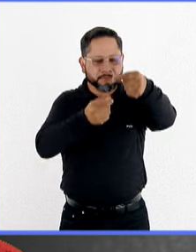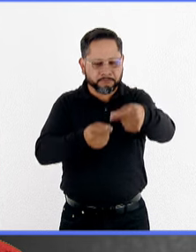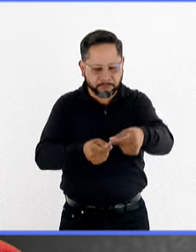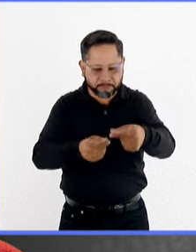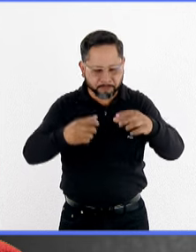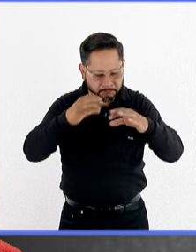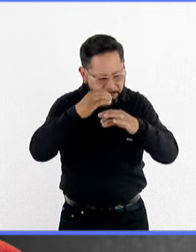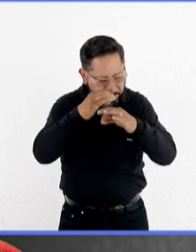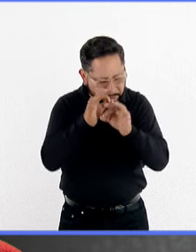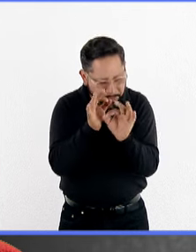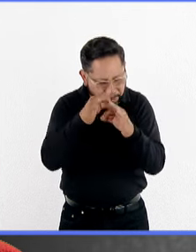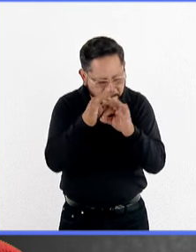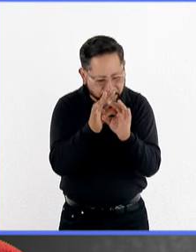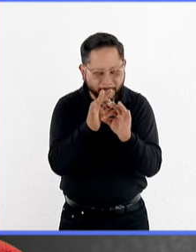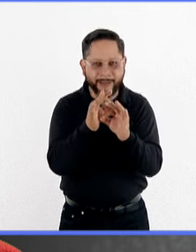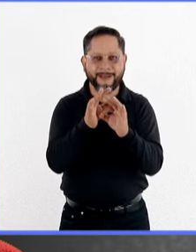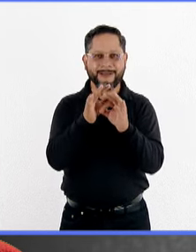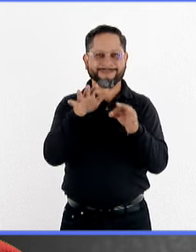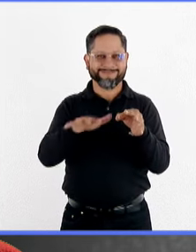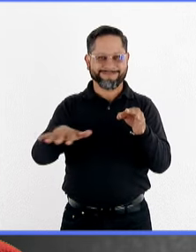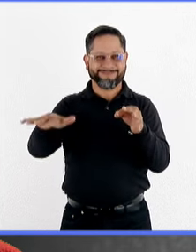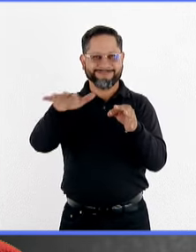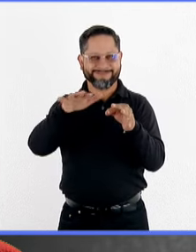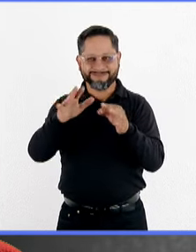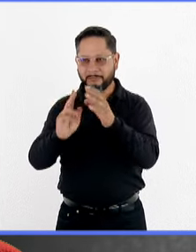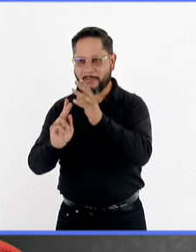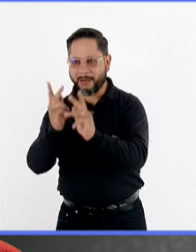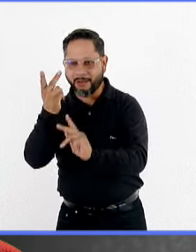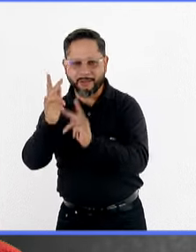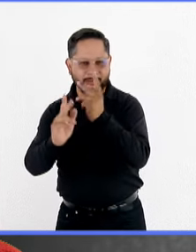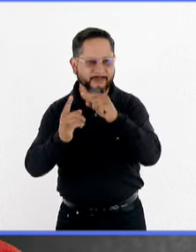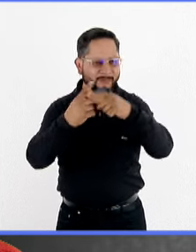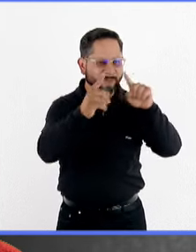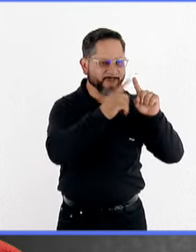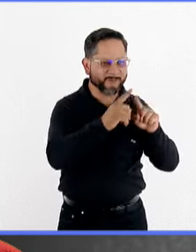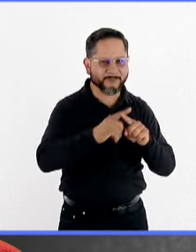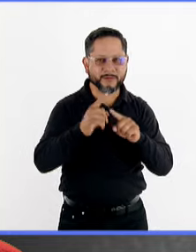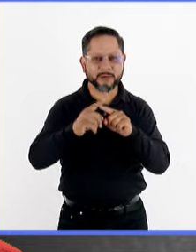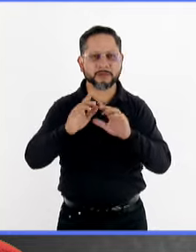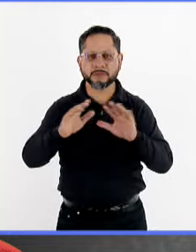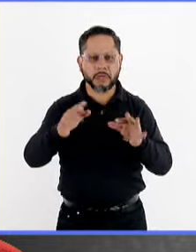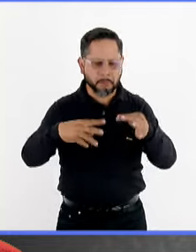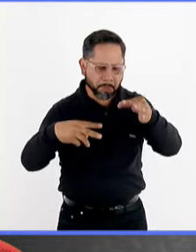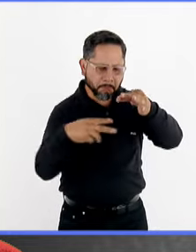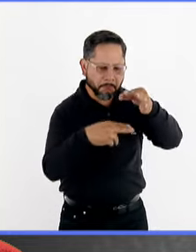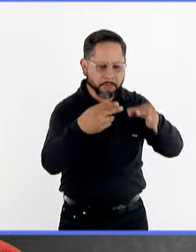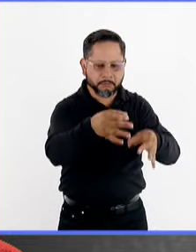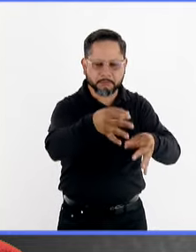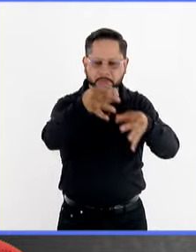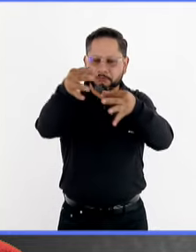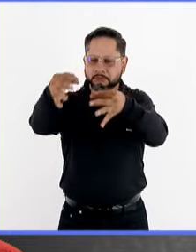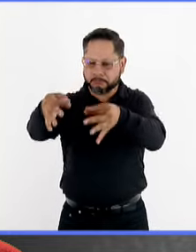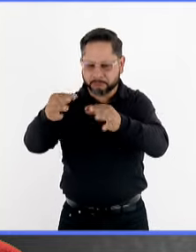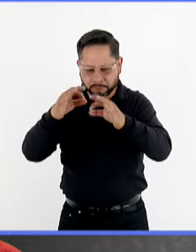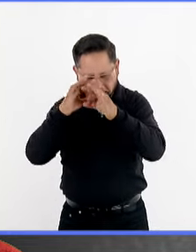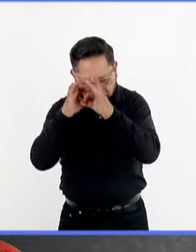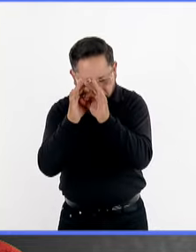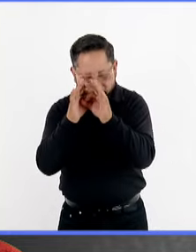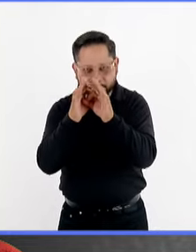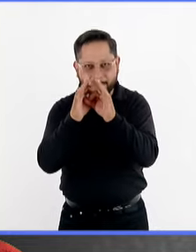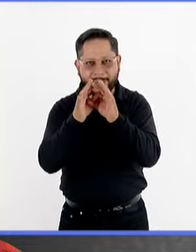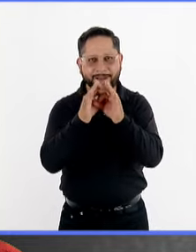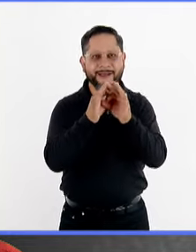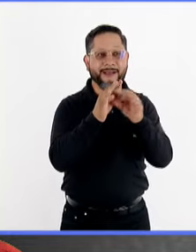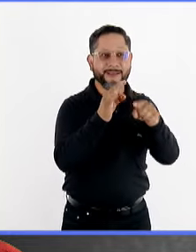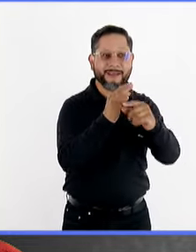el espacio donde se estudian las plantas en estado muerto. Sin embargo, el jardín botánico es el